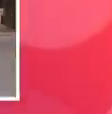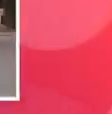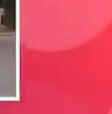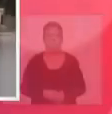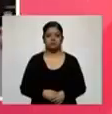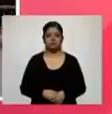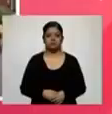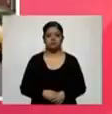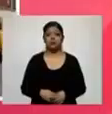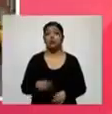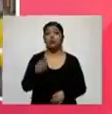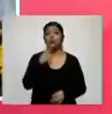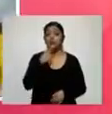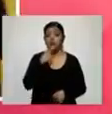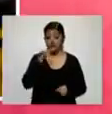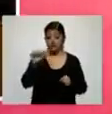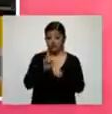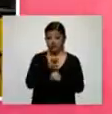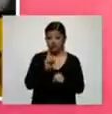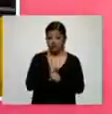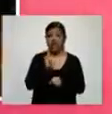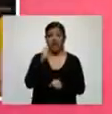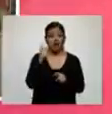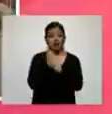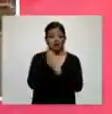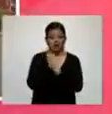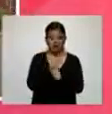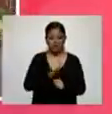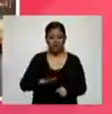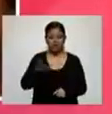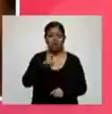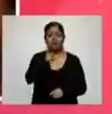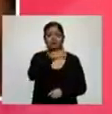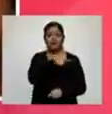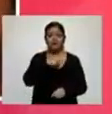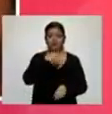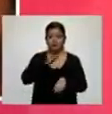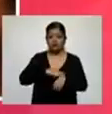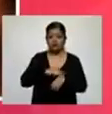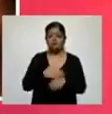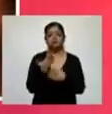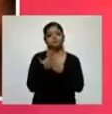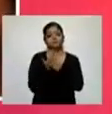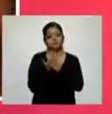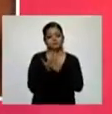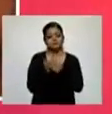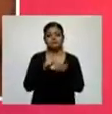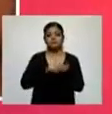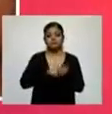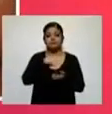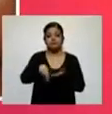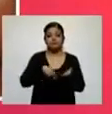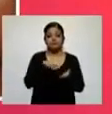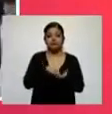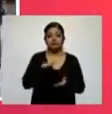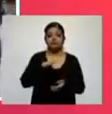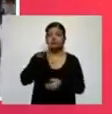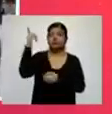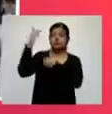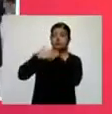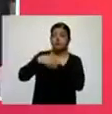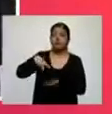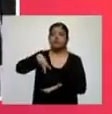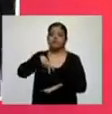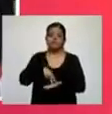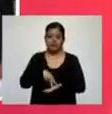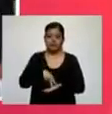Para el uso del transporte público es necesario tener en cuenta las siguientes recomendaciones. Esperar el medio de transporte en las zonas donde está la señal. No